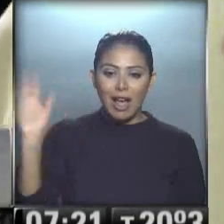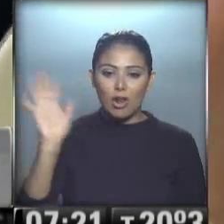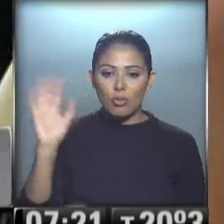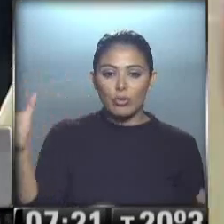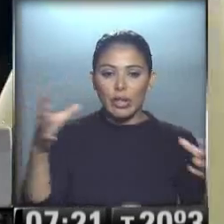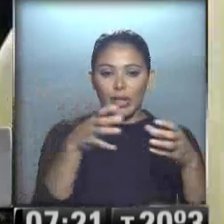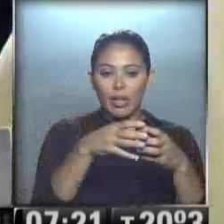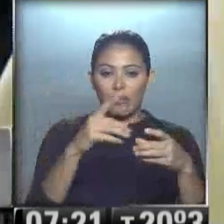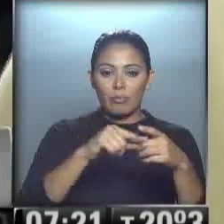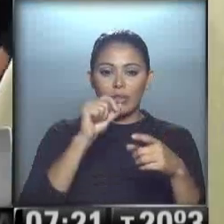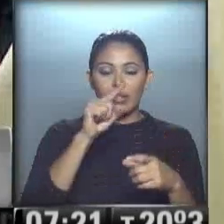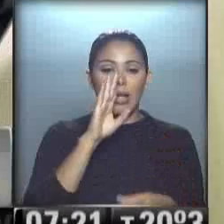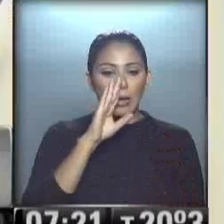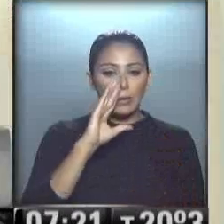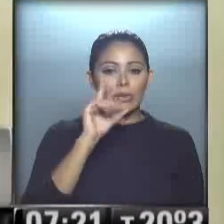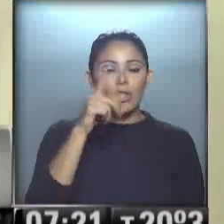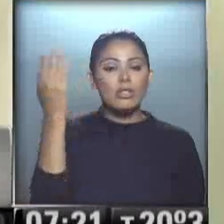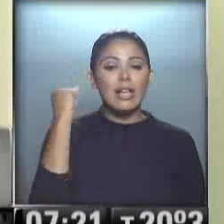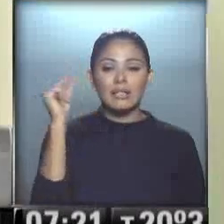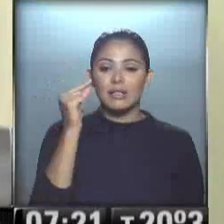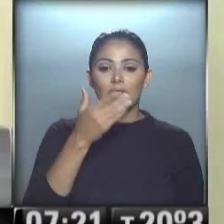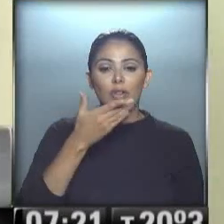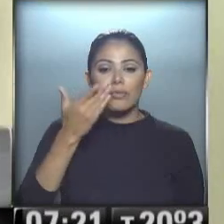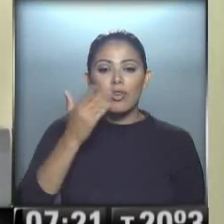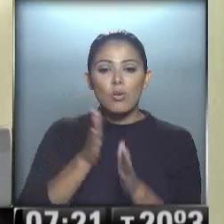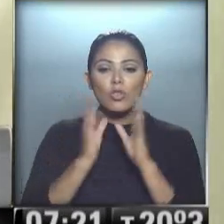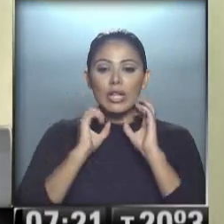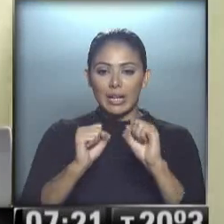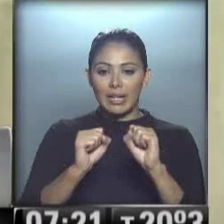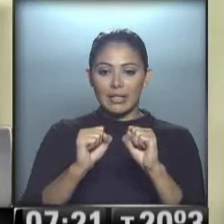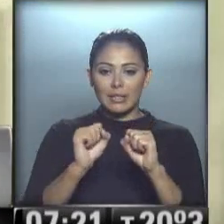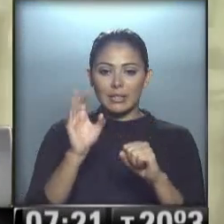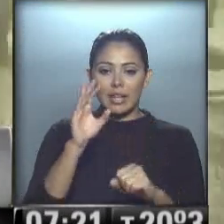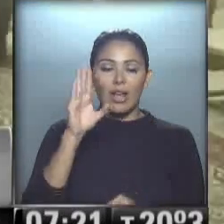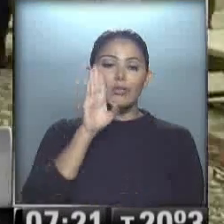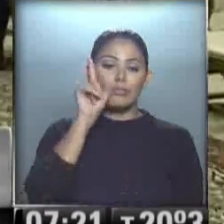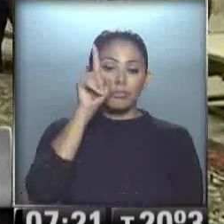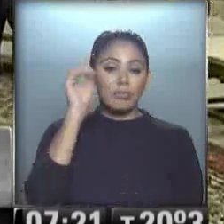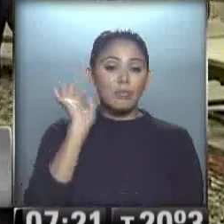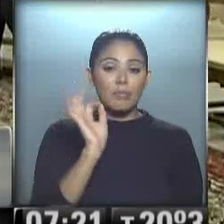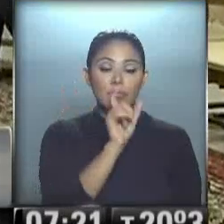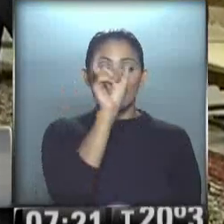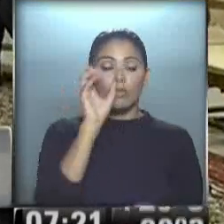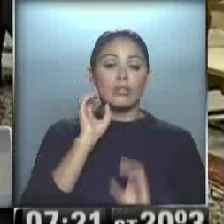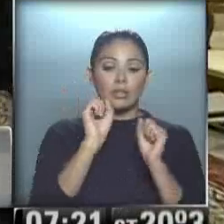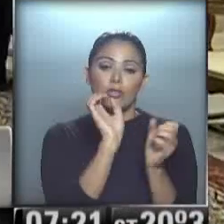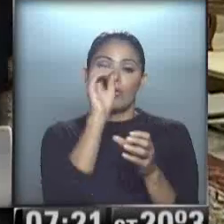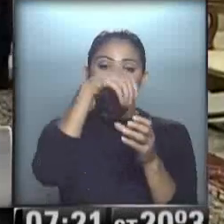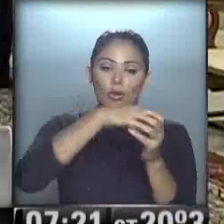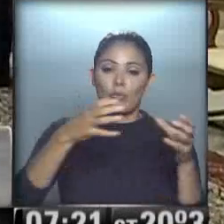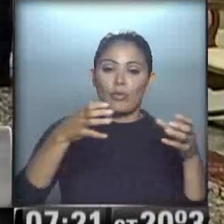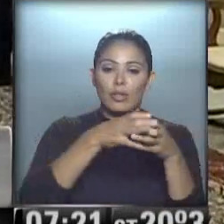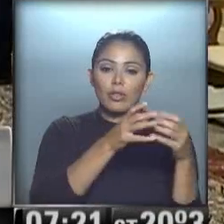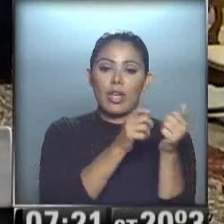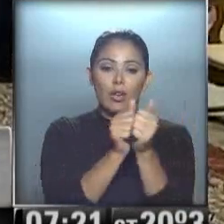comitiva estadounidense recién hubo un intercambio de palabras con el secretario de estado John Kerry que forma parte de la comitiva que Acompaña a